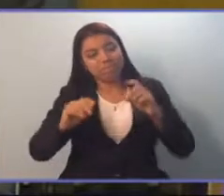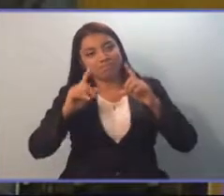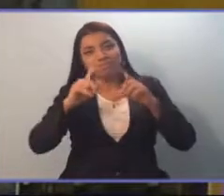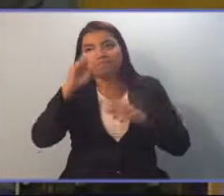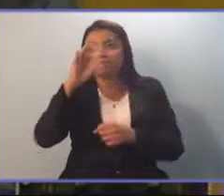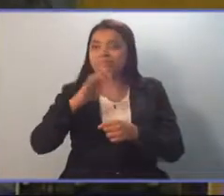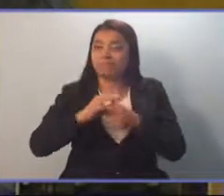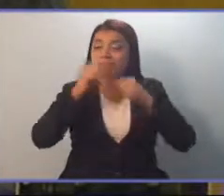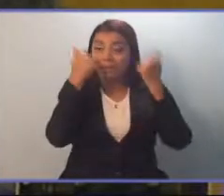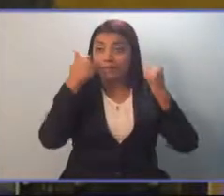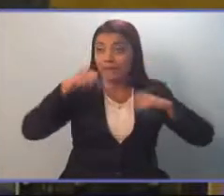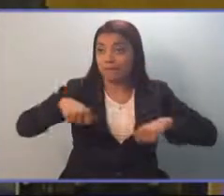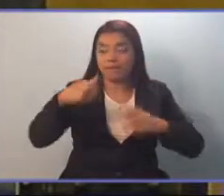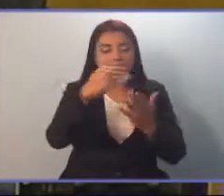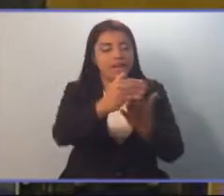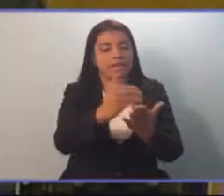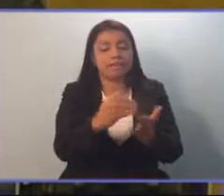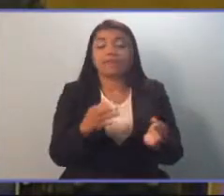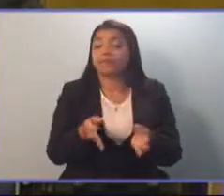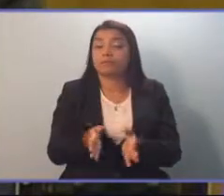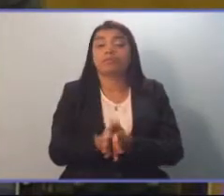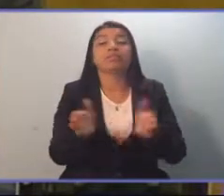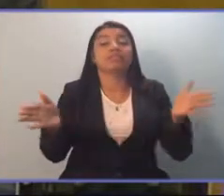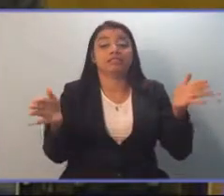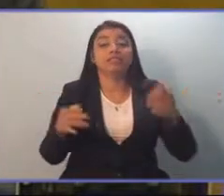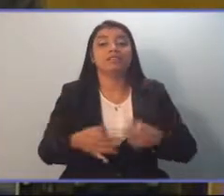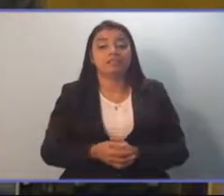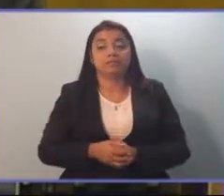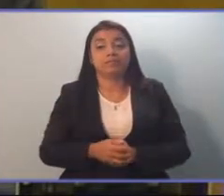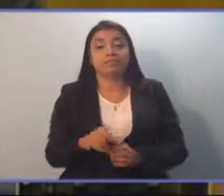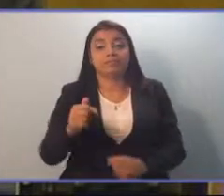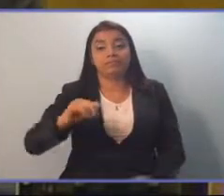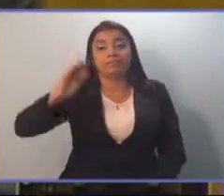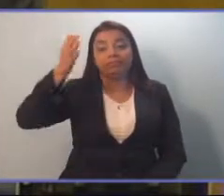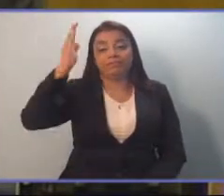y se aprueba la agenda en términos generales. Tiene la palabra la señora diputada.